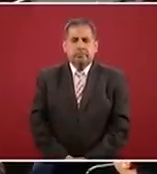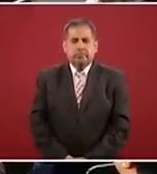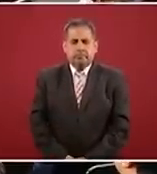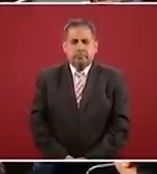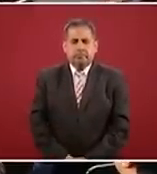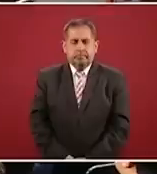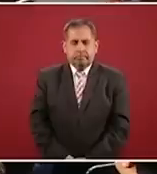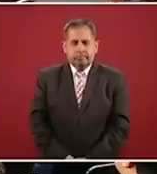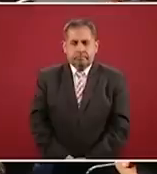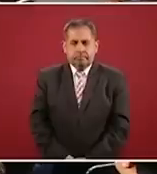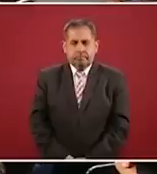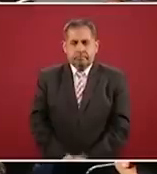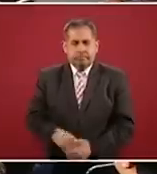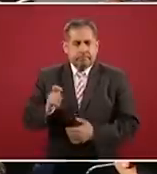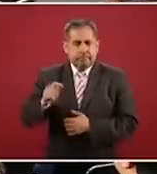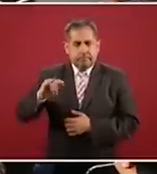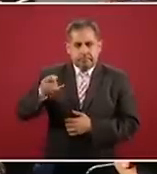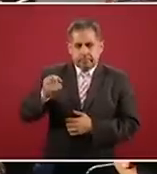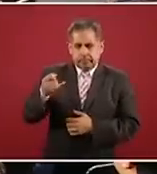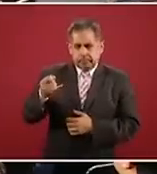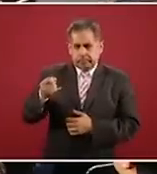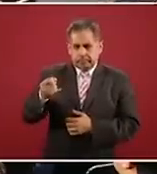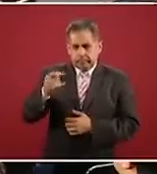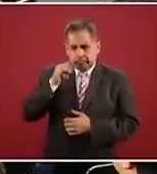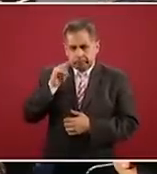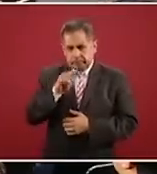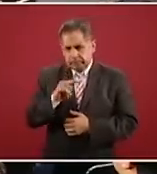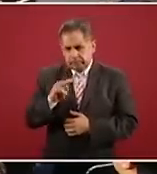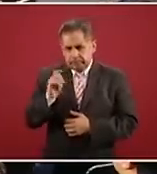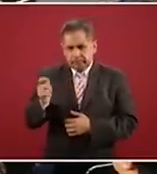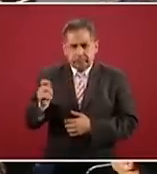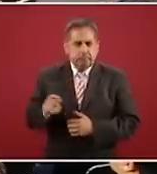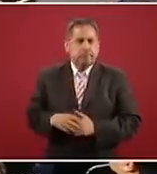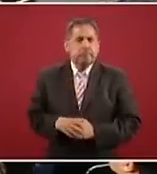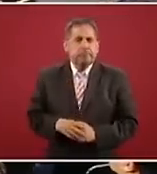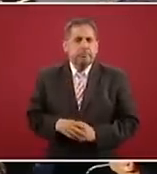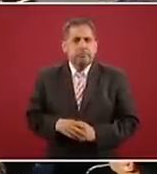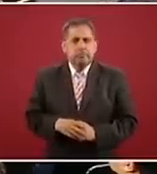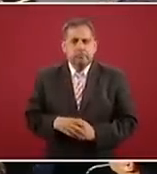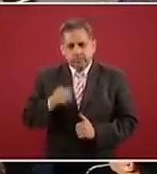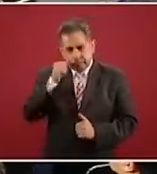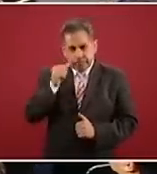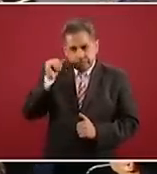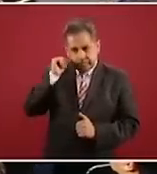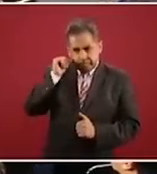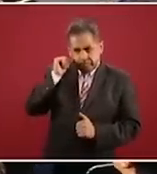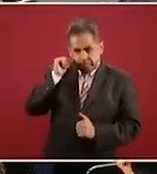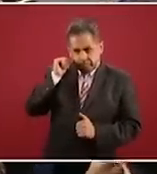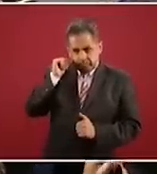sí, Tijuana aparece, esto es de ayer,